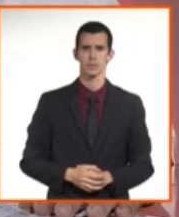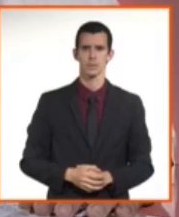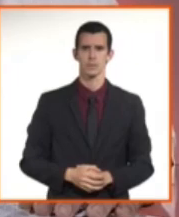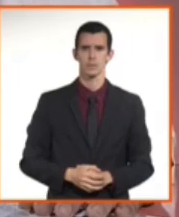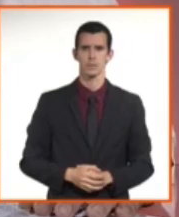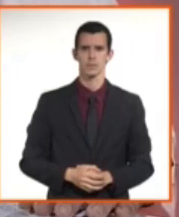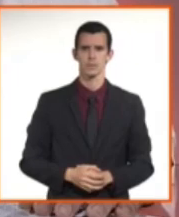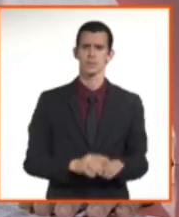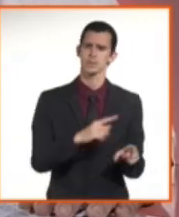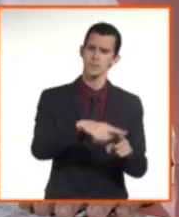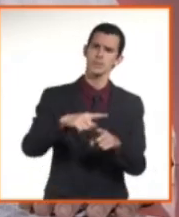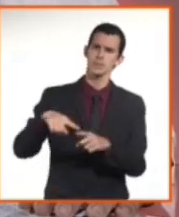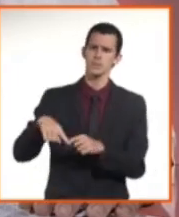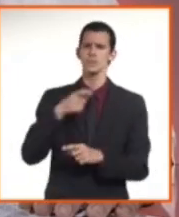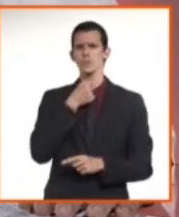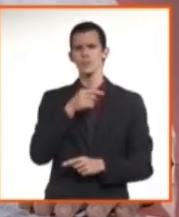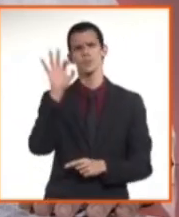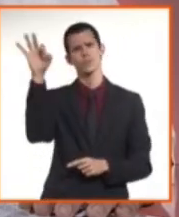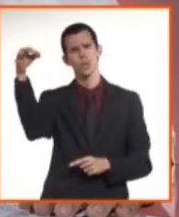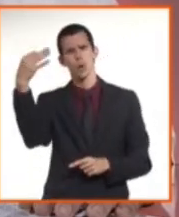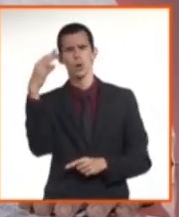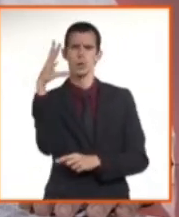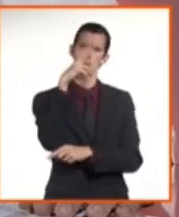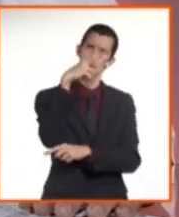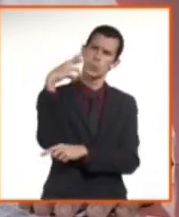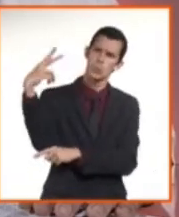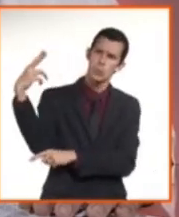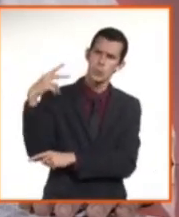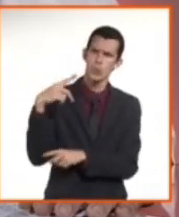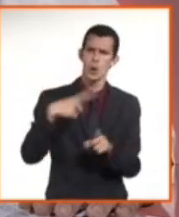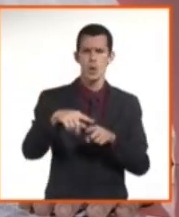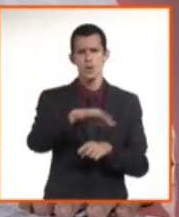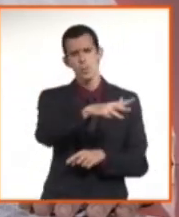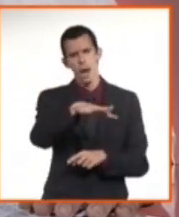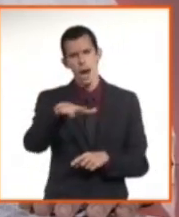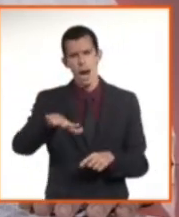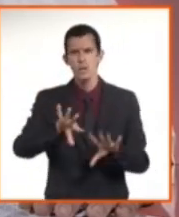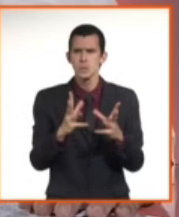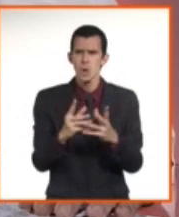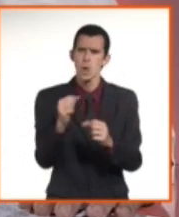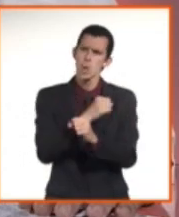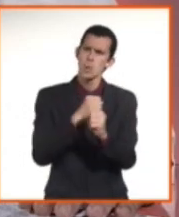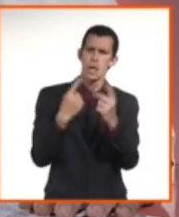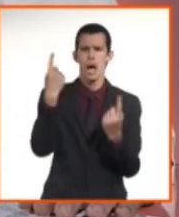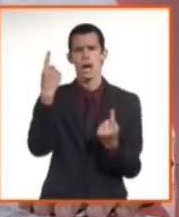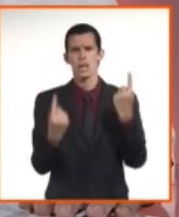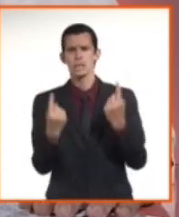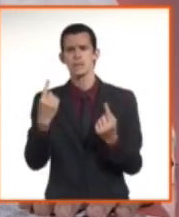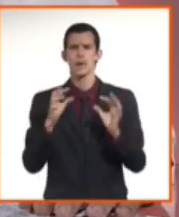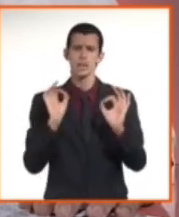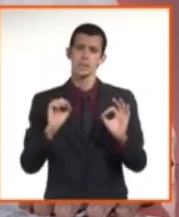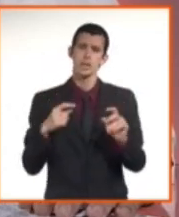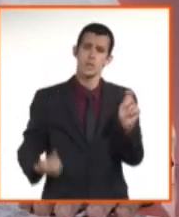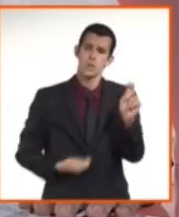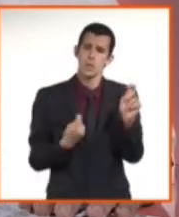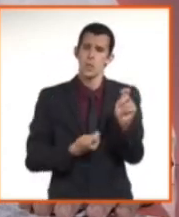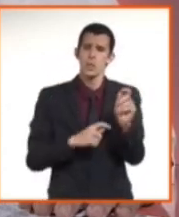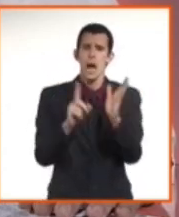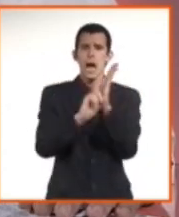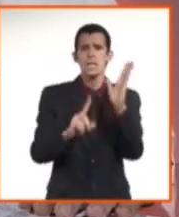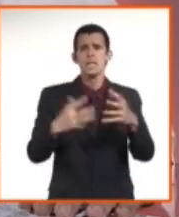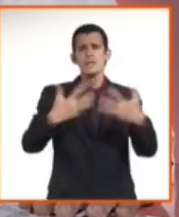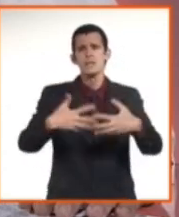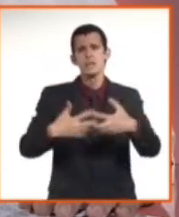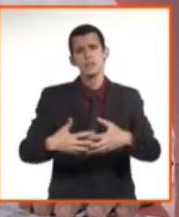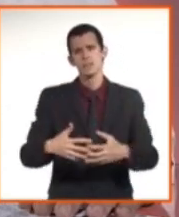energía y eficiencia energética permitirán ir revirtiendo la situación que estamos en estos momentos enfrentando. Yo creo que la Feria de Energía Renovable